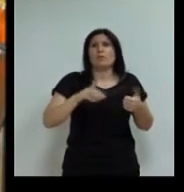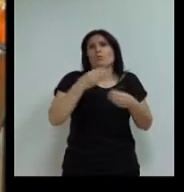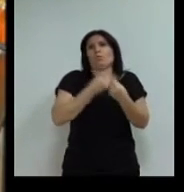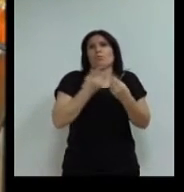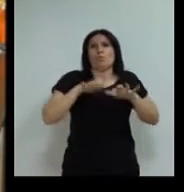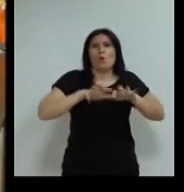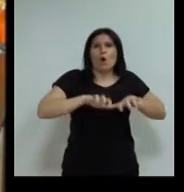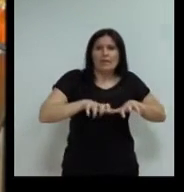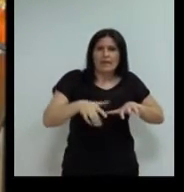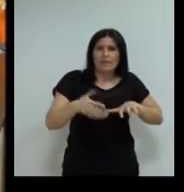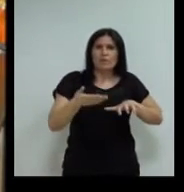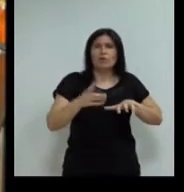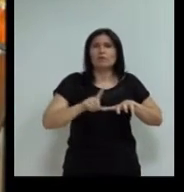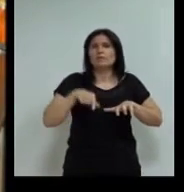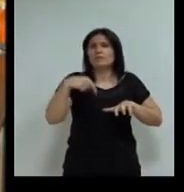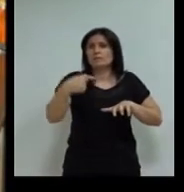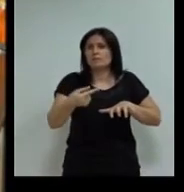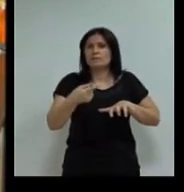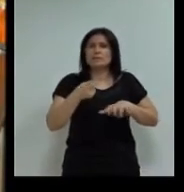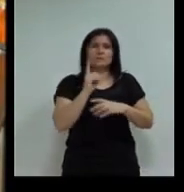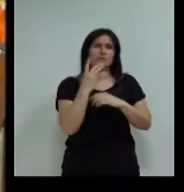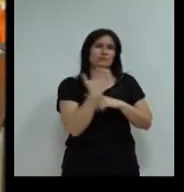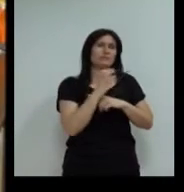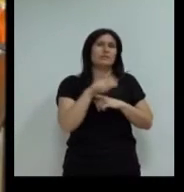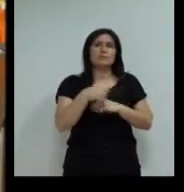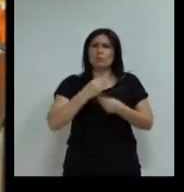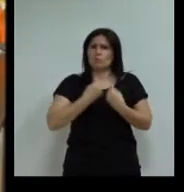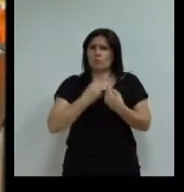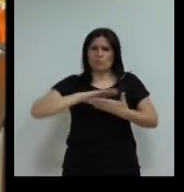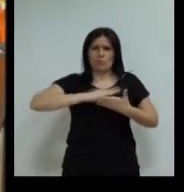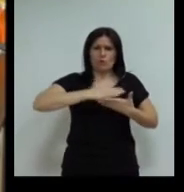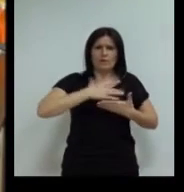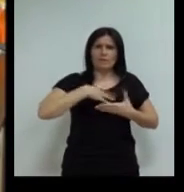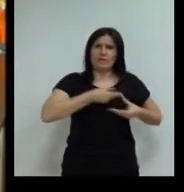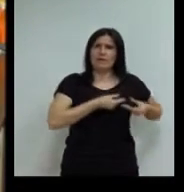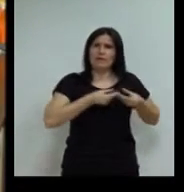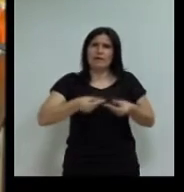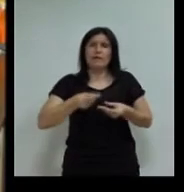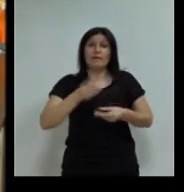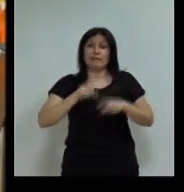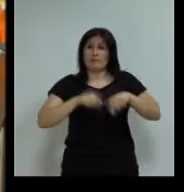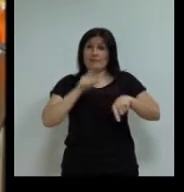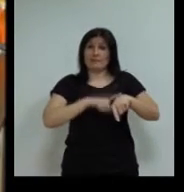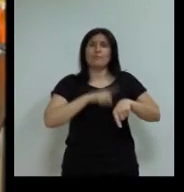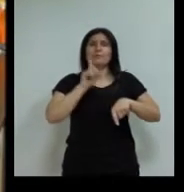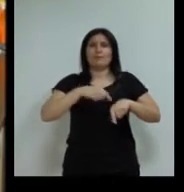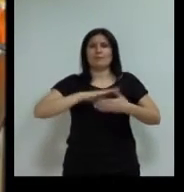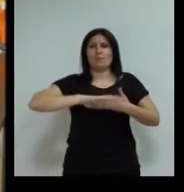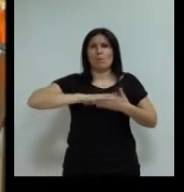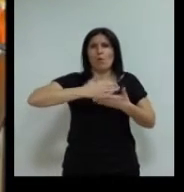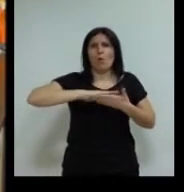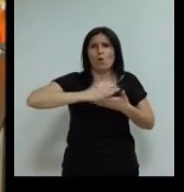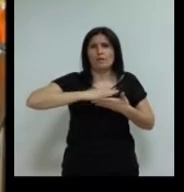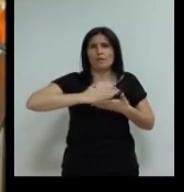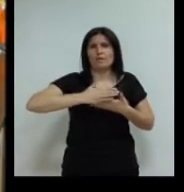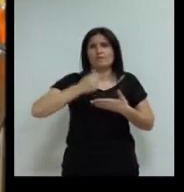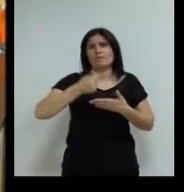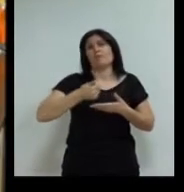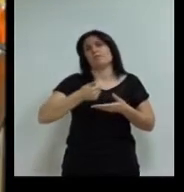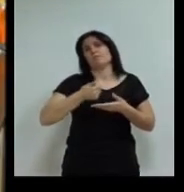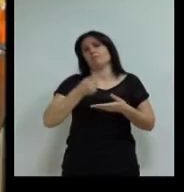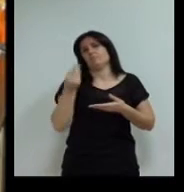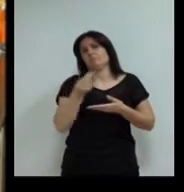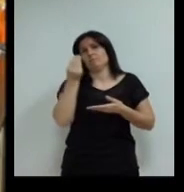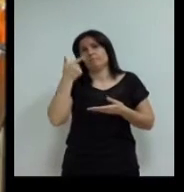lo que llevábamos por allá, después ya aquello se podía llevar en un portátil. Conforme fue pasando el tiempo, también los portátiles eran más